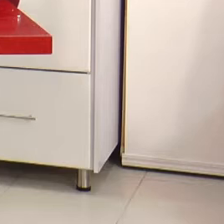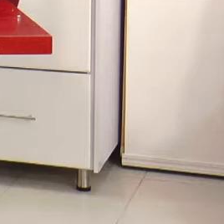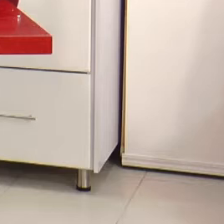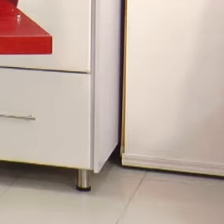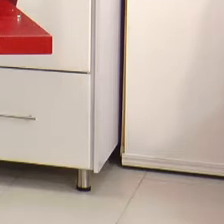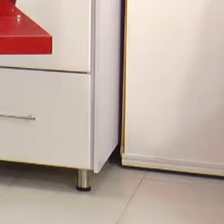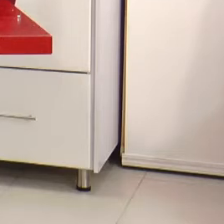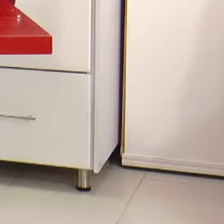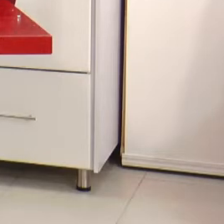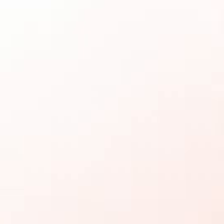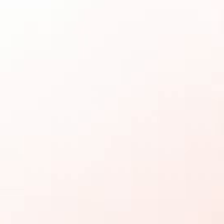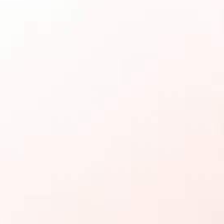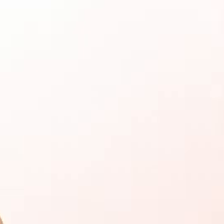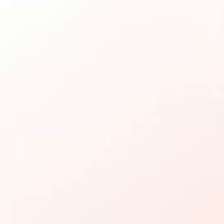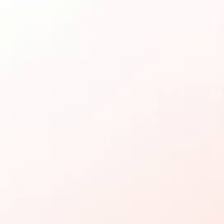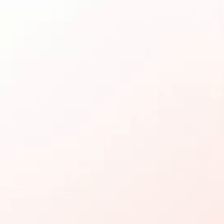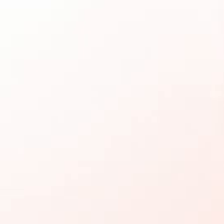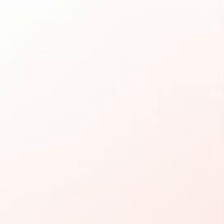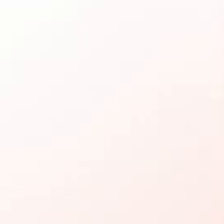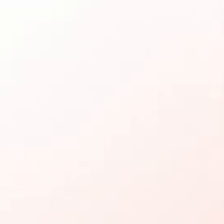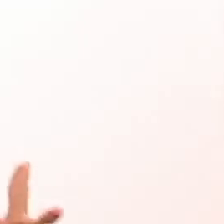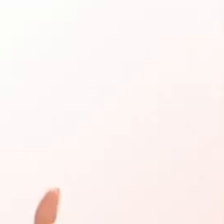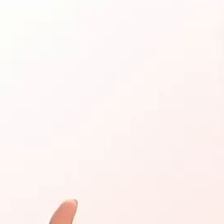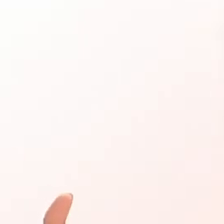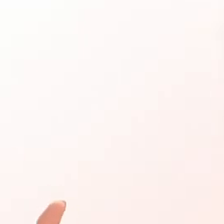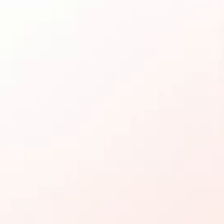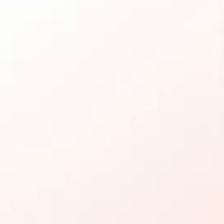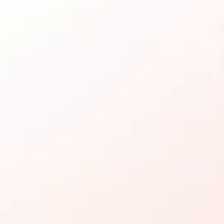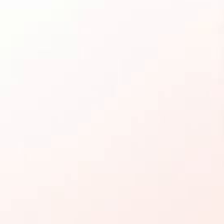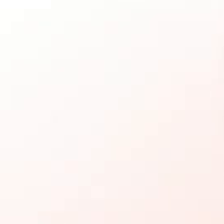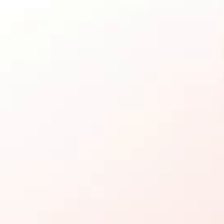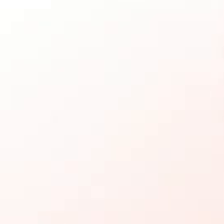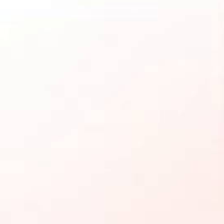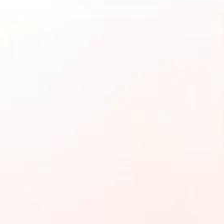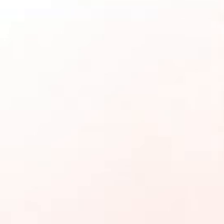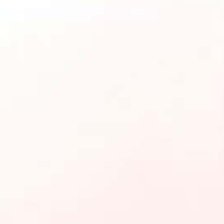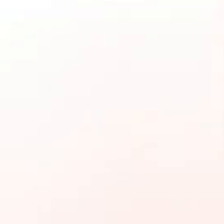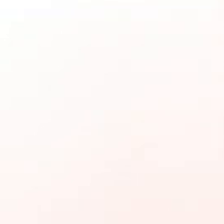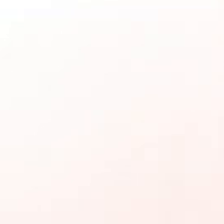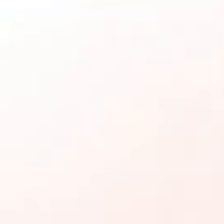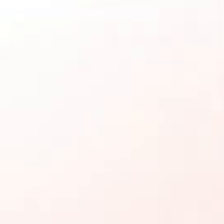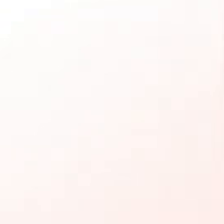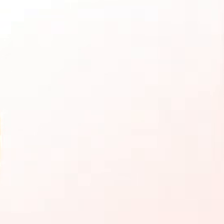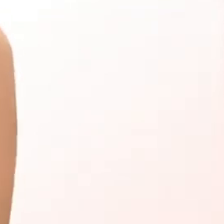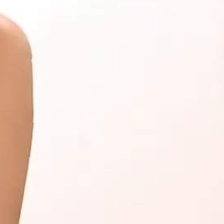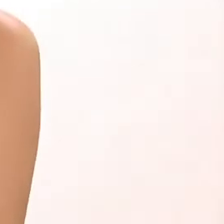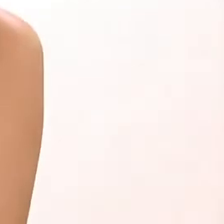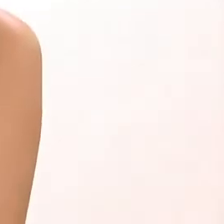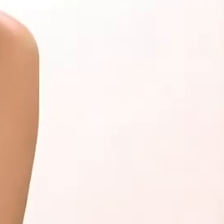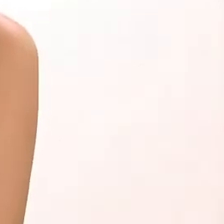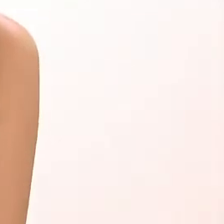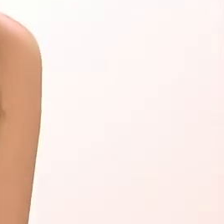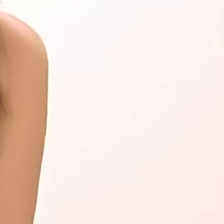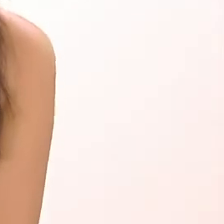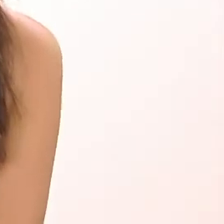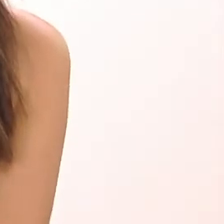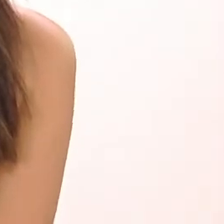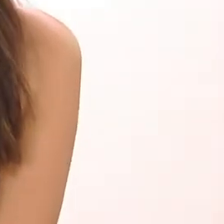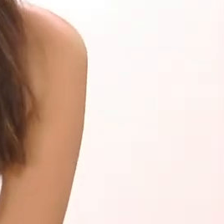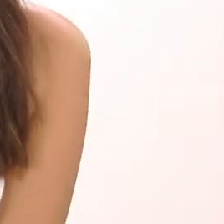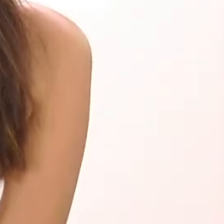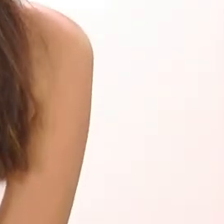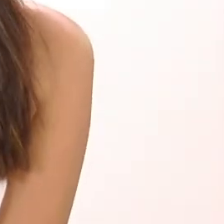ser ganadores de esta deliciosa ancheta, pues lo que tienen que hacer es muy sencillo. Escribir en nuestra fanpage de Facebook, hashtag yo soy a su inquilino